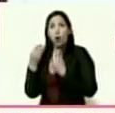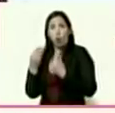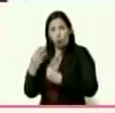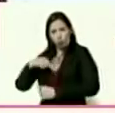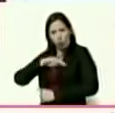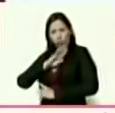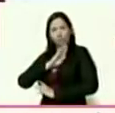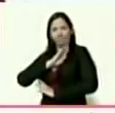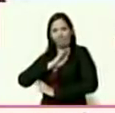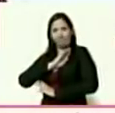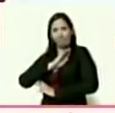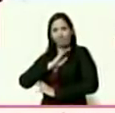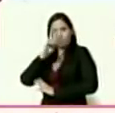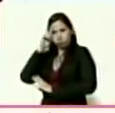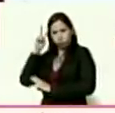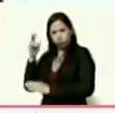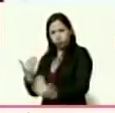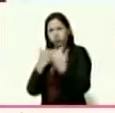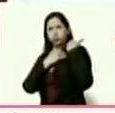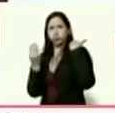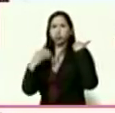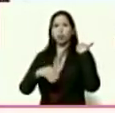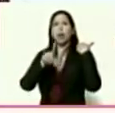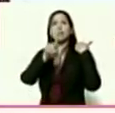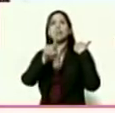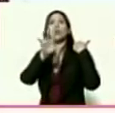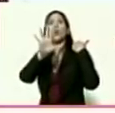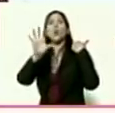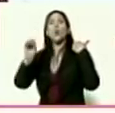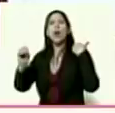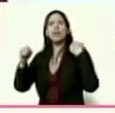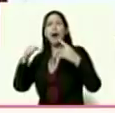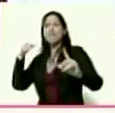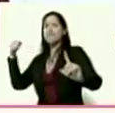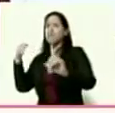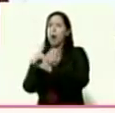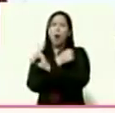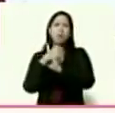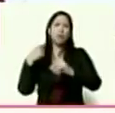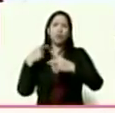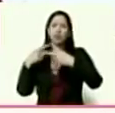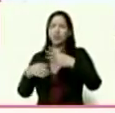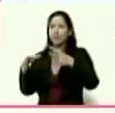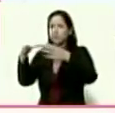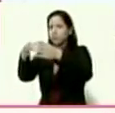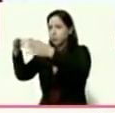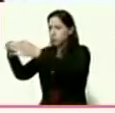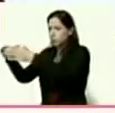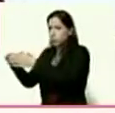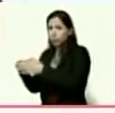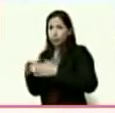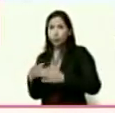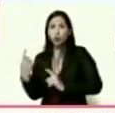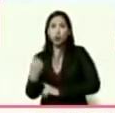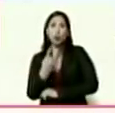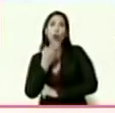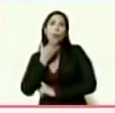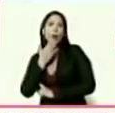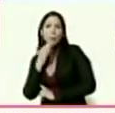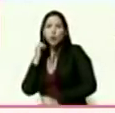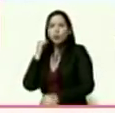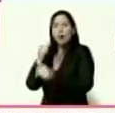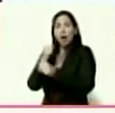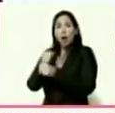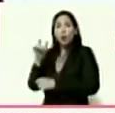canciller. Son más de 150 agresiones en distintos sectores. No es solo por los trabajadores